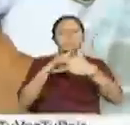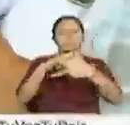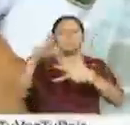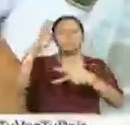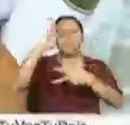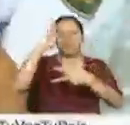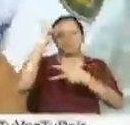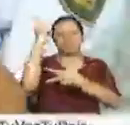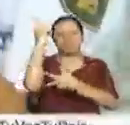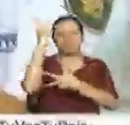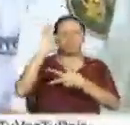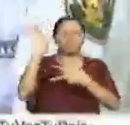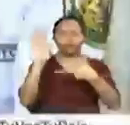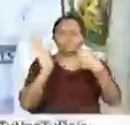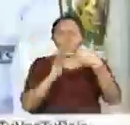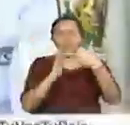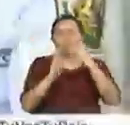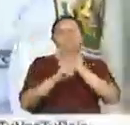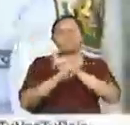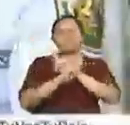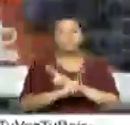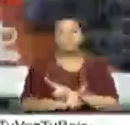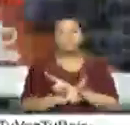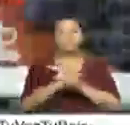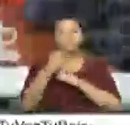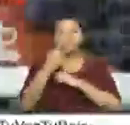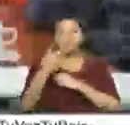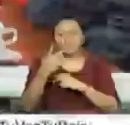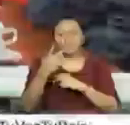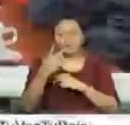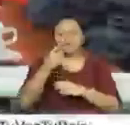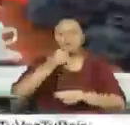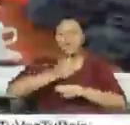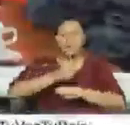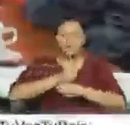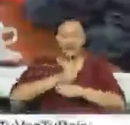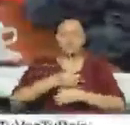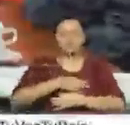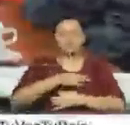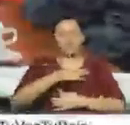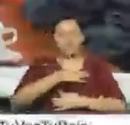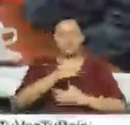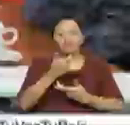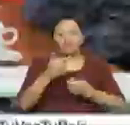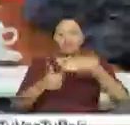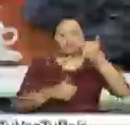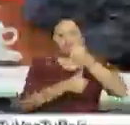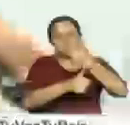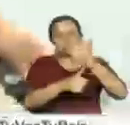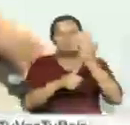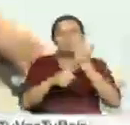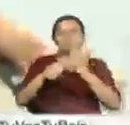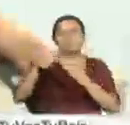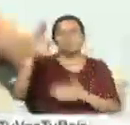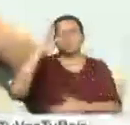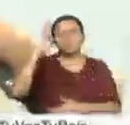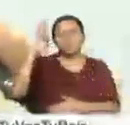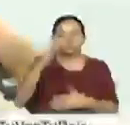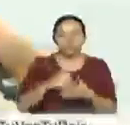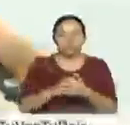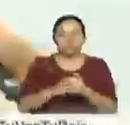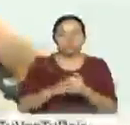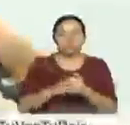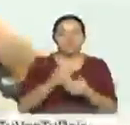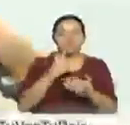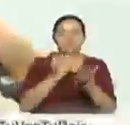sino de un servicio de protección pública de carácter civil, que estará adscrito al Ministerio del Interior. No está hablando de que sea